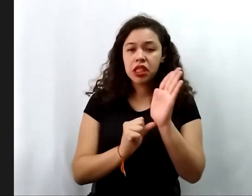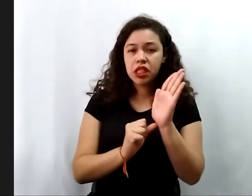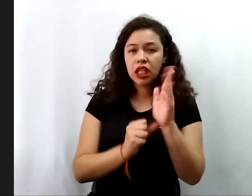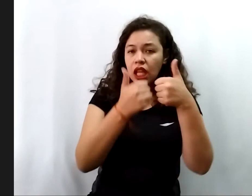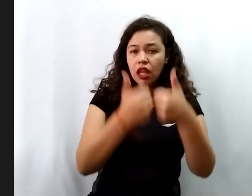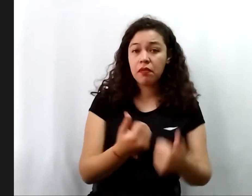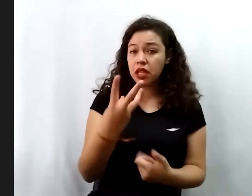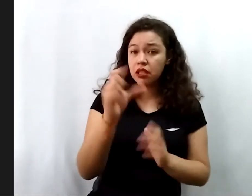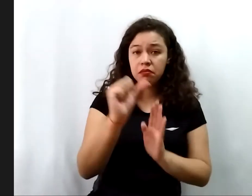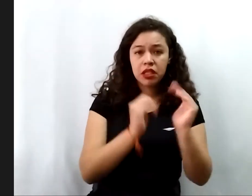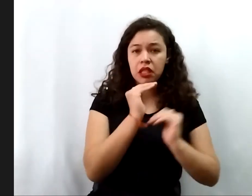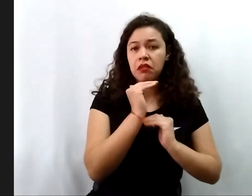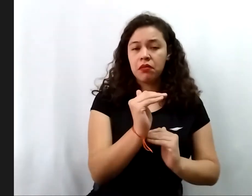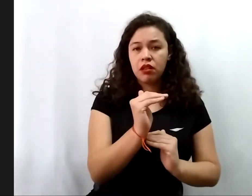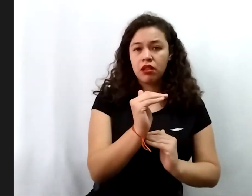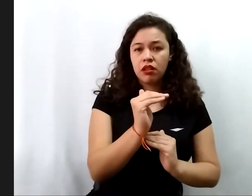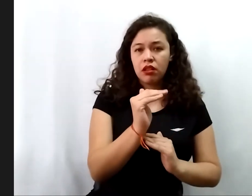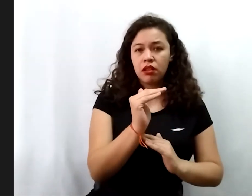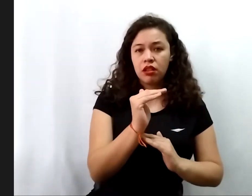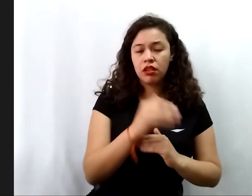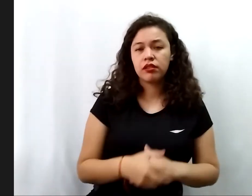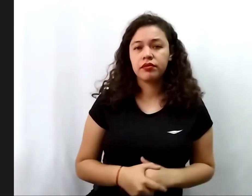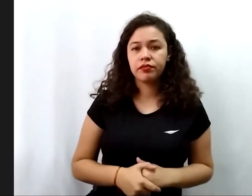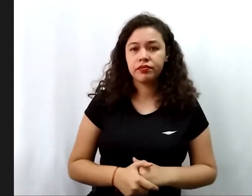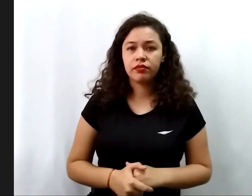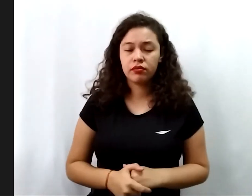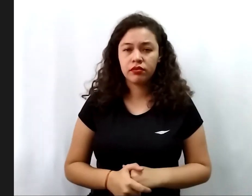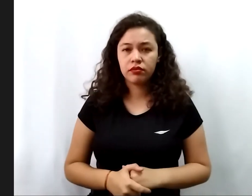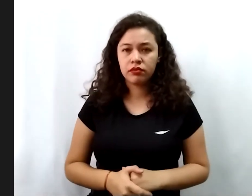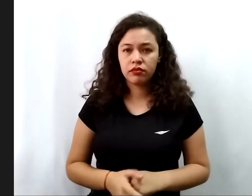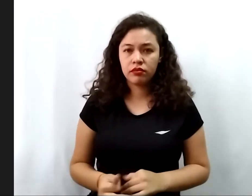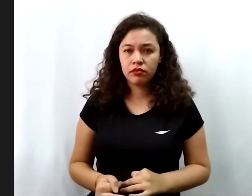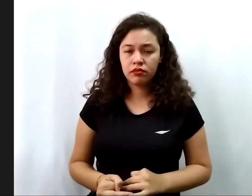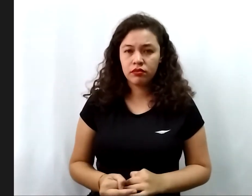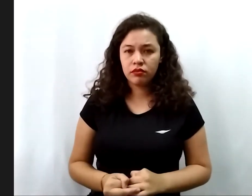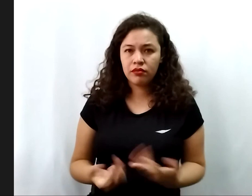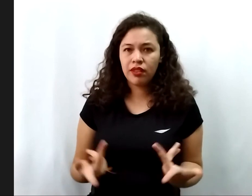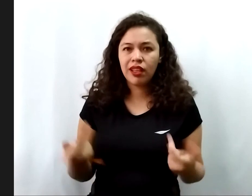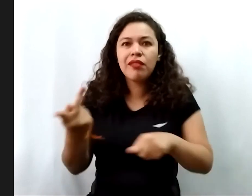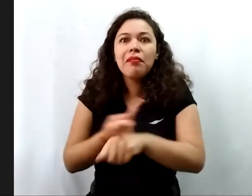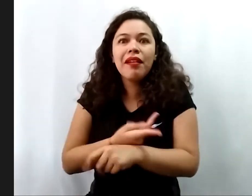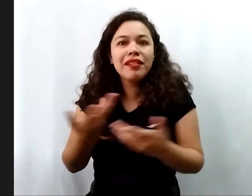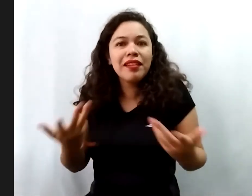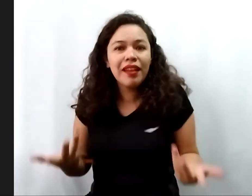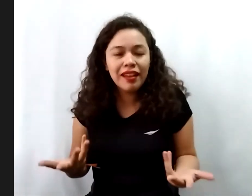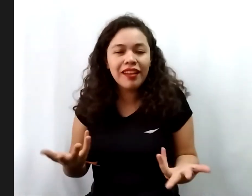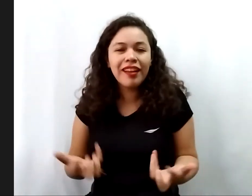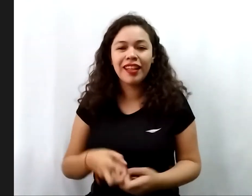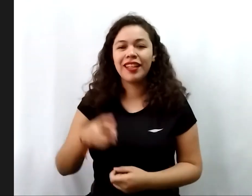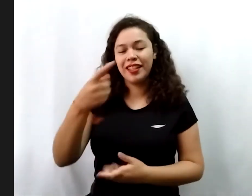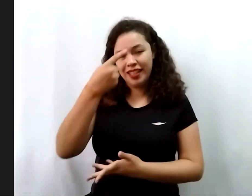O sea, yo llegué y mi intención era estar 3 meses. ¿Y qué fue lo que sucedió? Y creo que ha sido